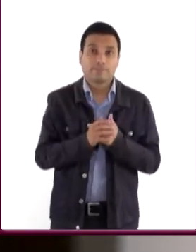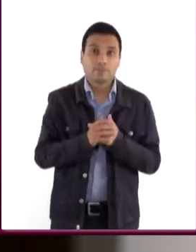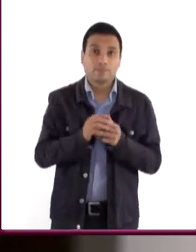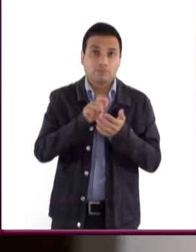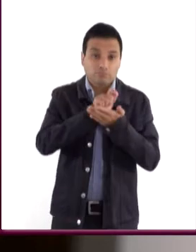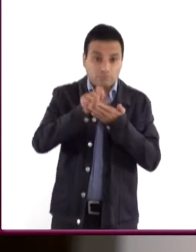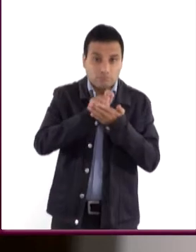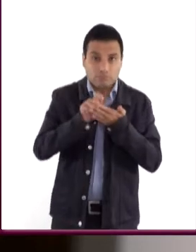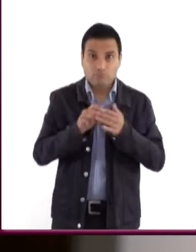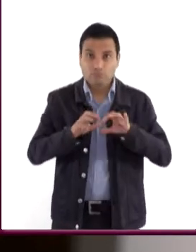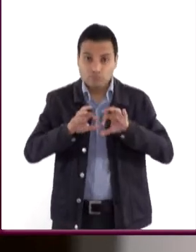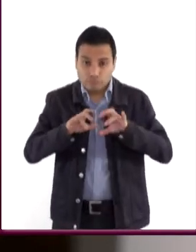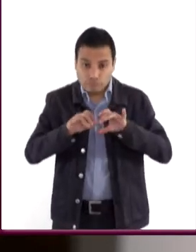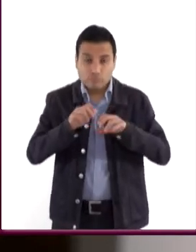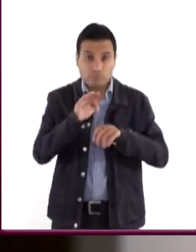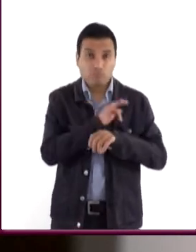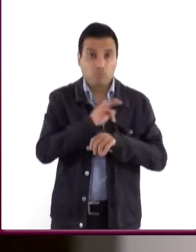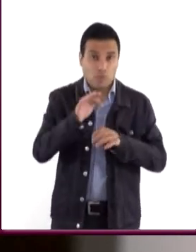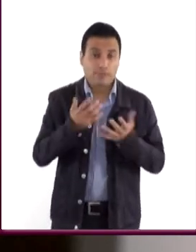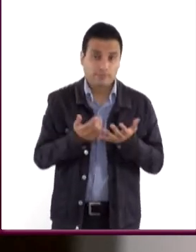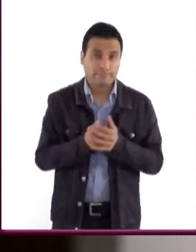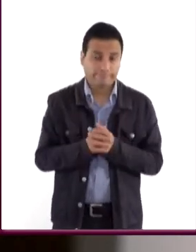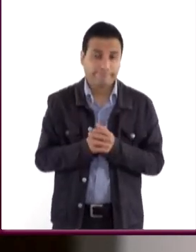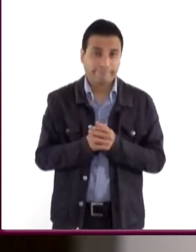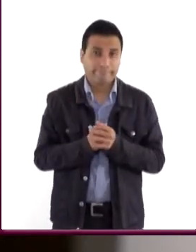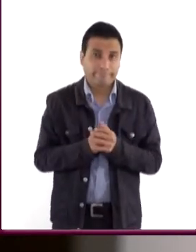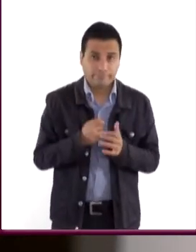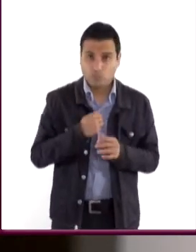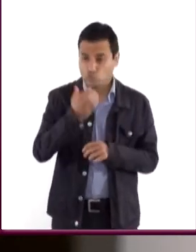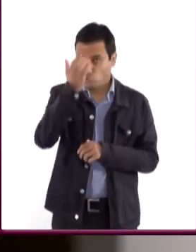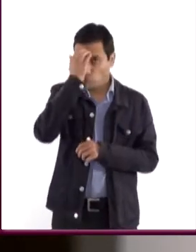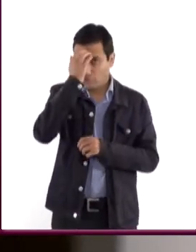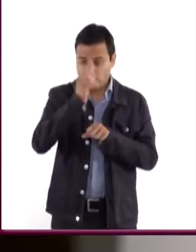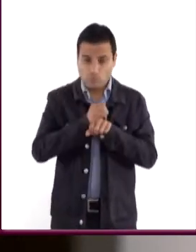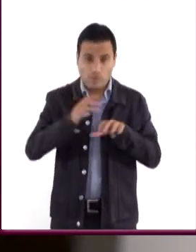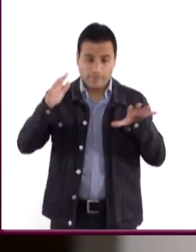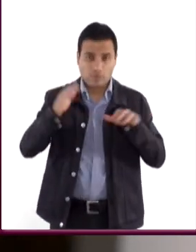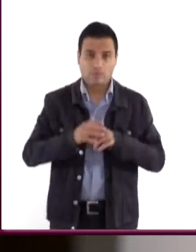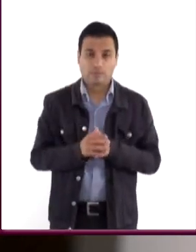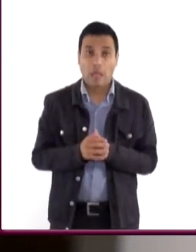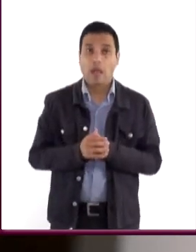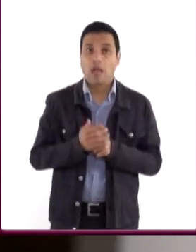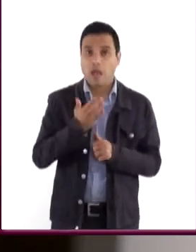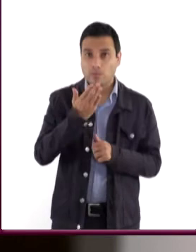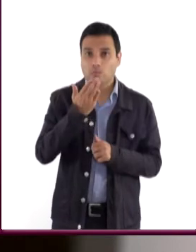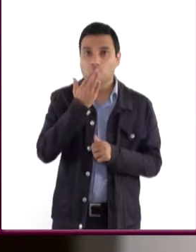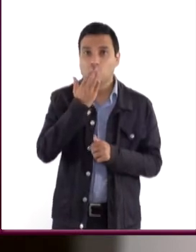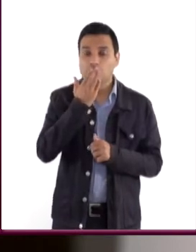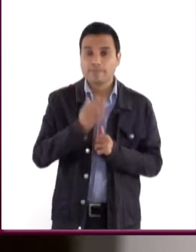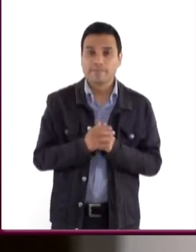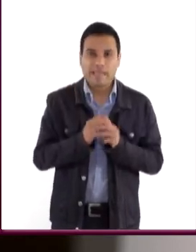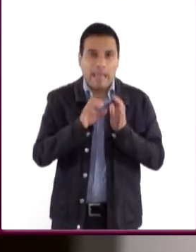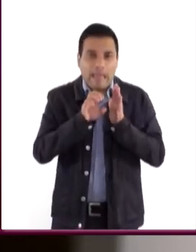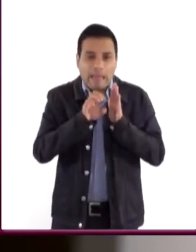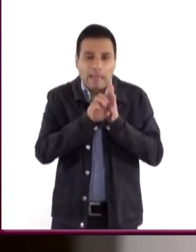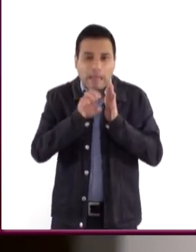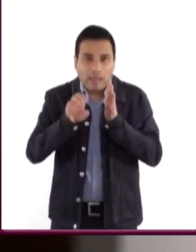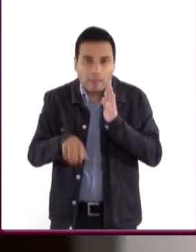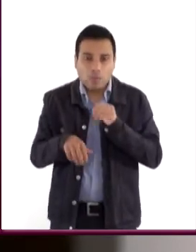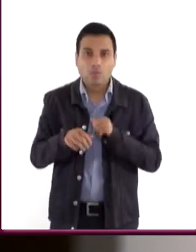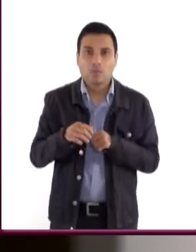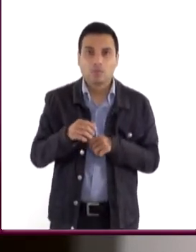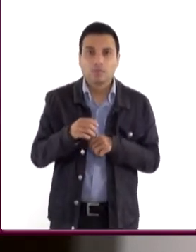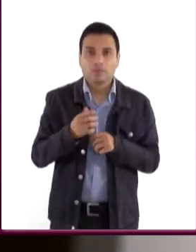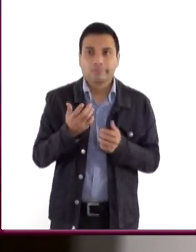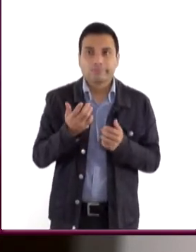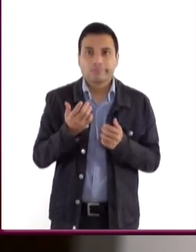en la computadora y decir bastante acerca de ellas, aunque no haya una fórmula. Entonces, para poderlo resolver sin